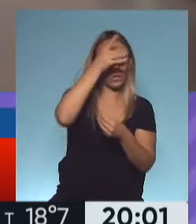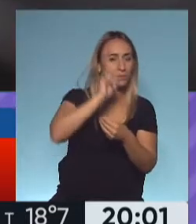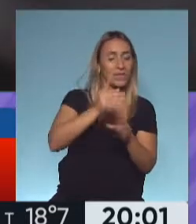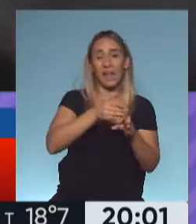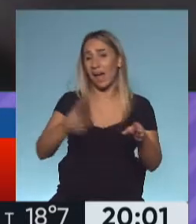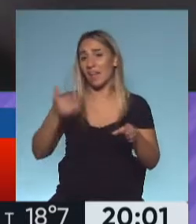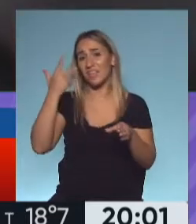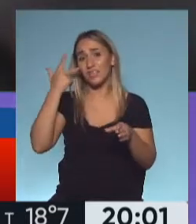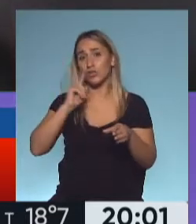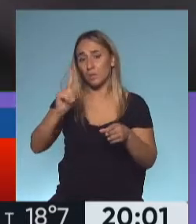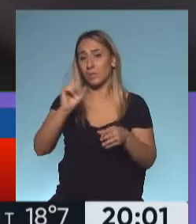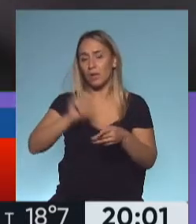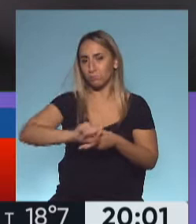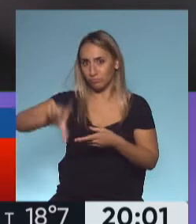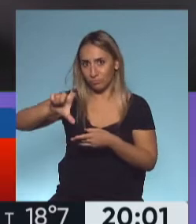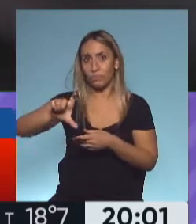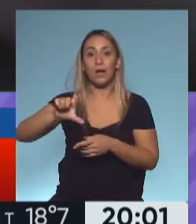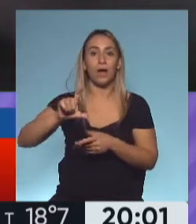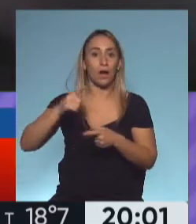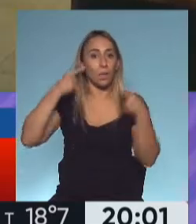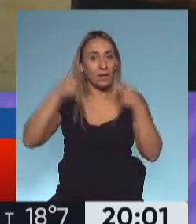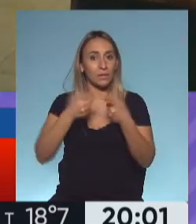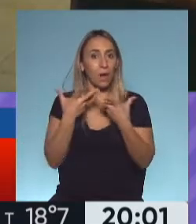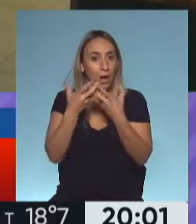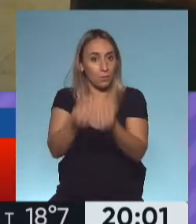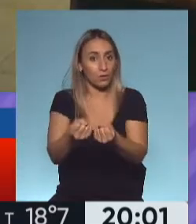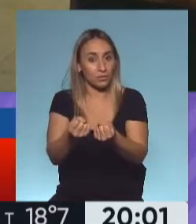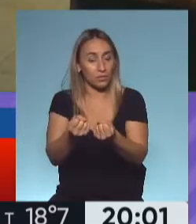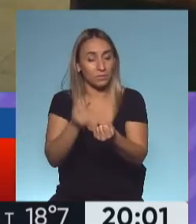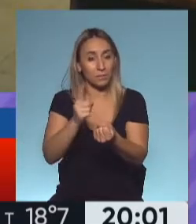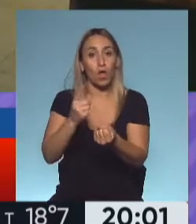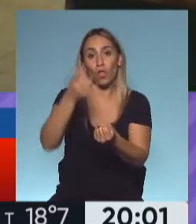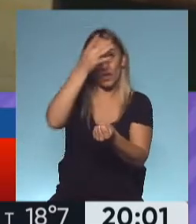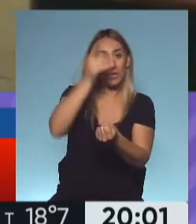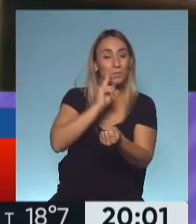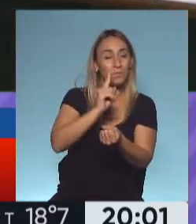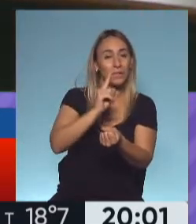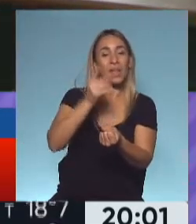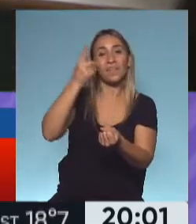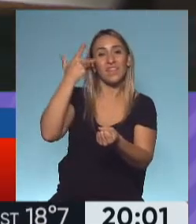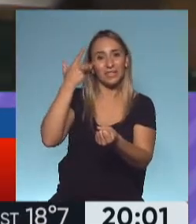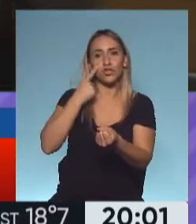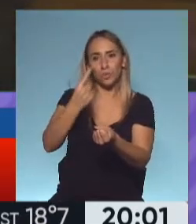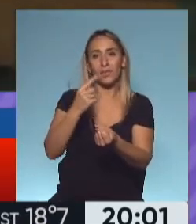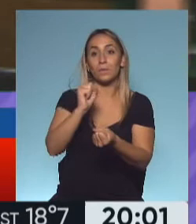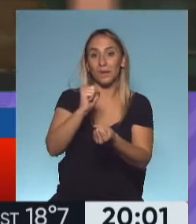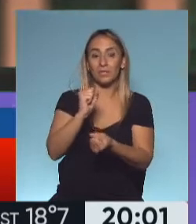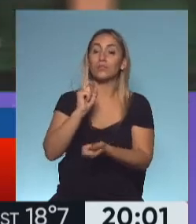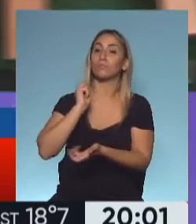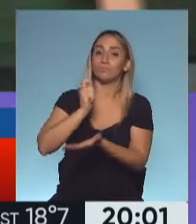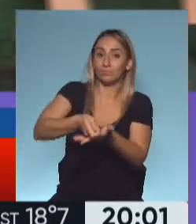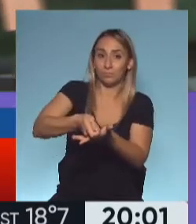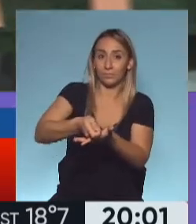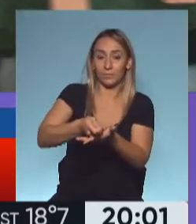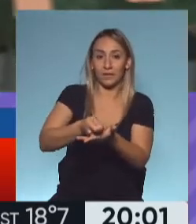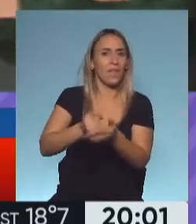que permite es acompañar y ayudar. Esos 12.000 pesos, 18.000 pesos van directamente a